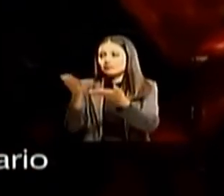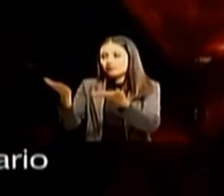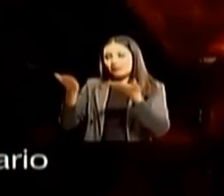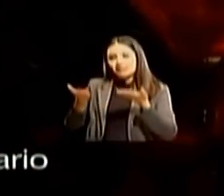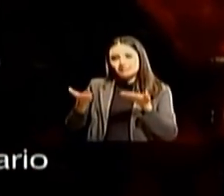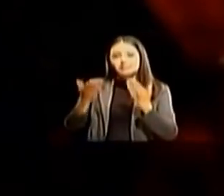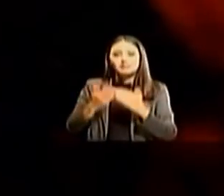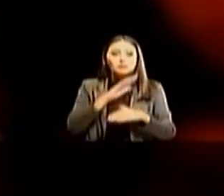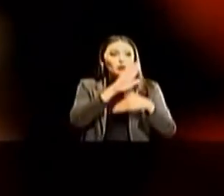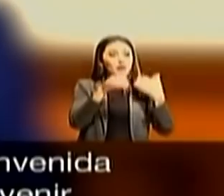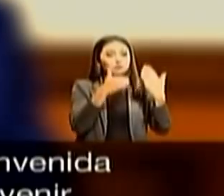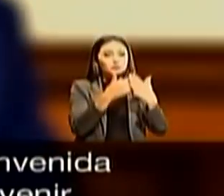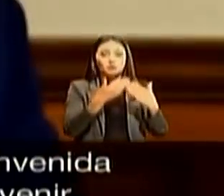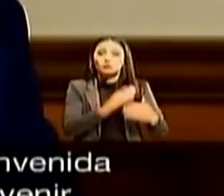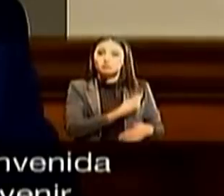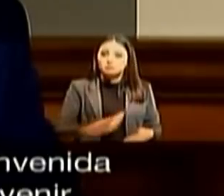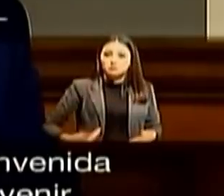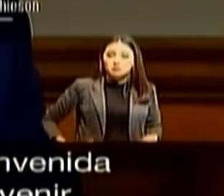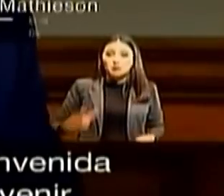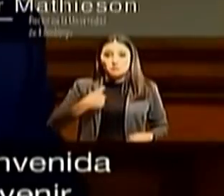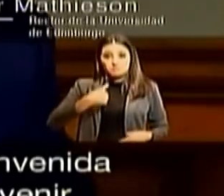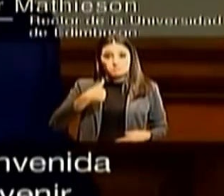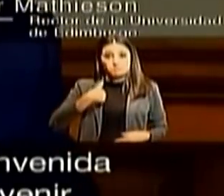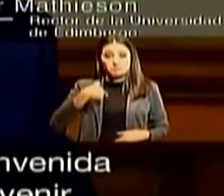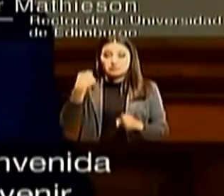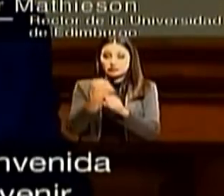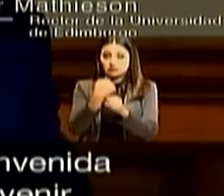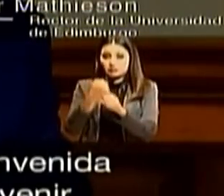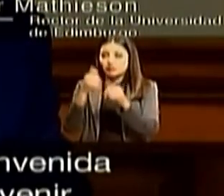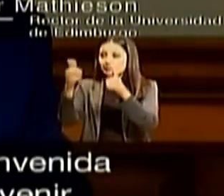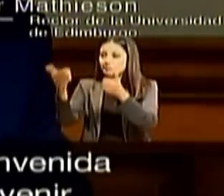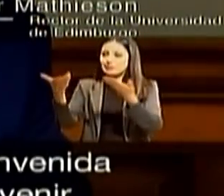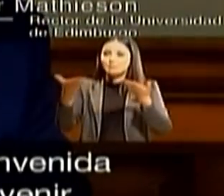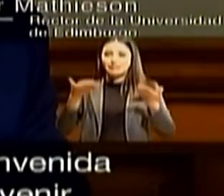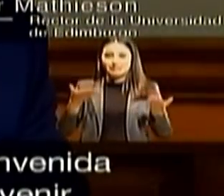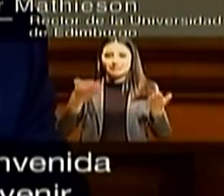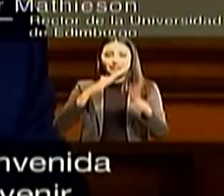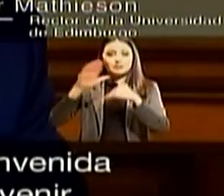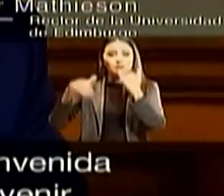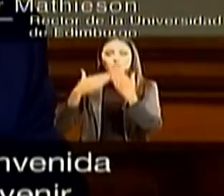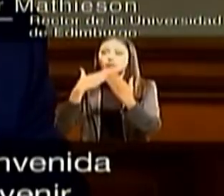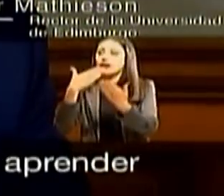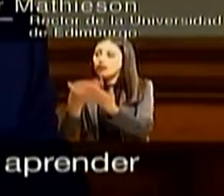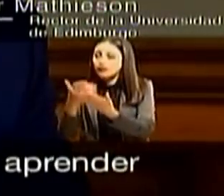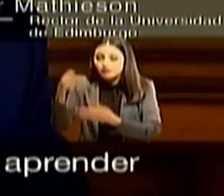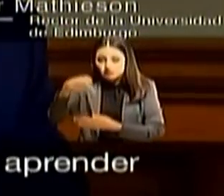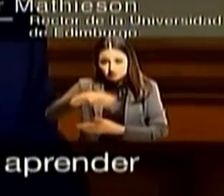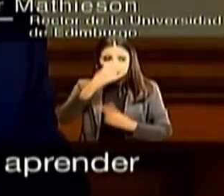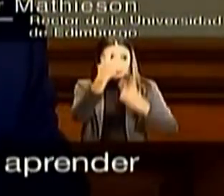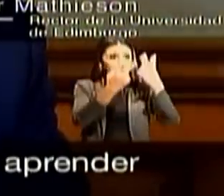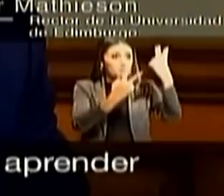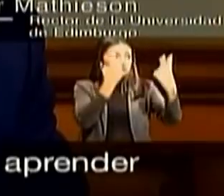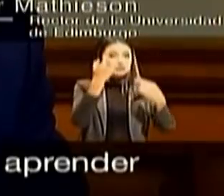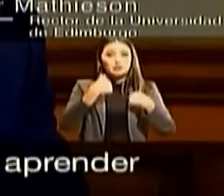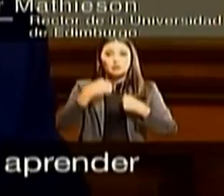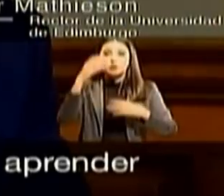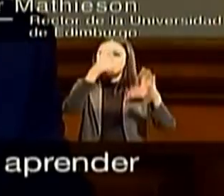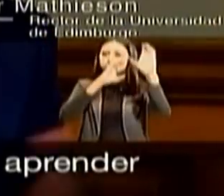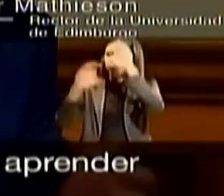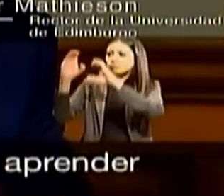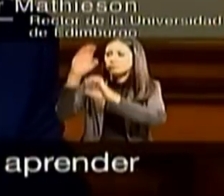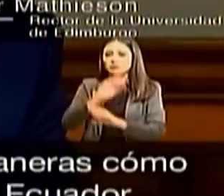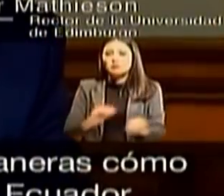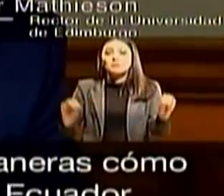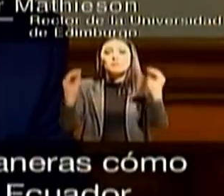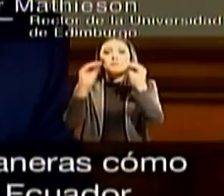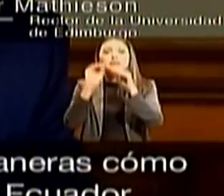con gran alegría. Mi tarea aquí es darle la bienvenida a todos, agradecerles por venir y decirles que estoy buscando aprender más